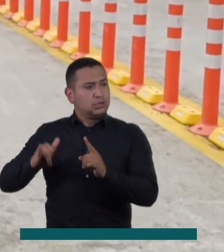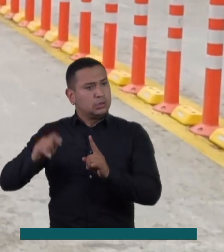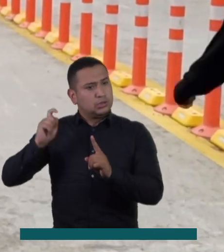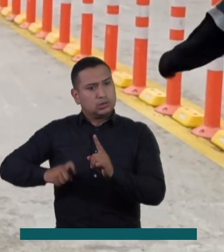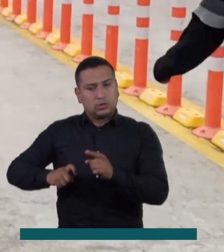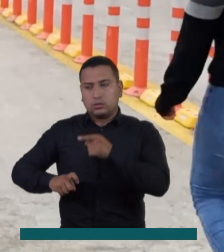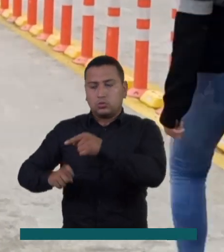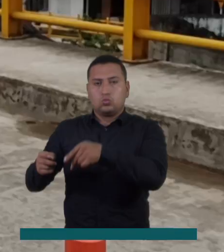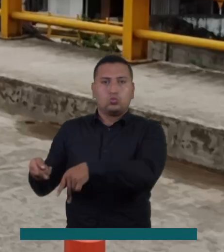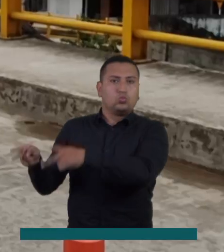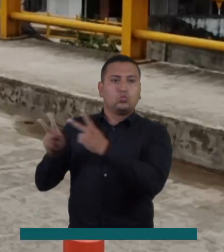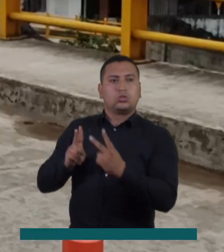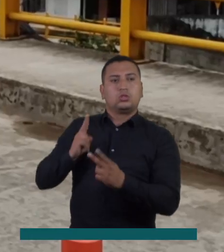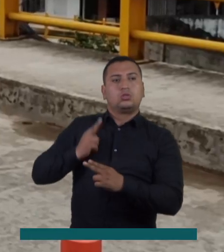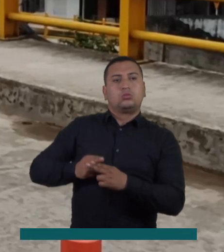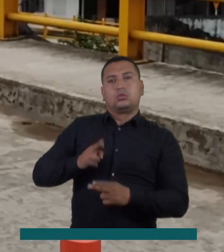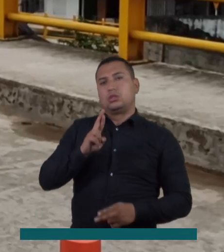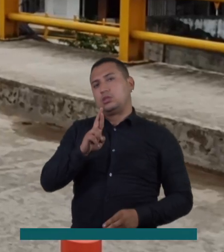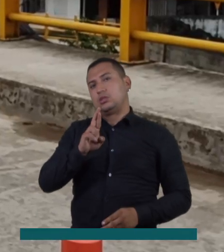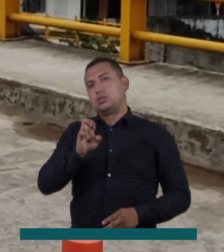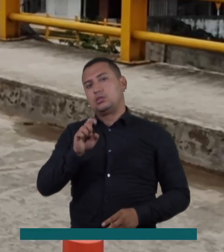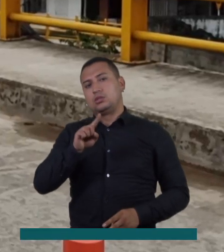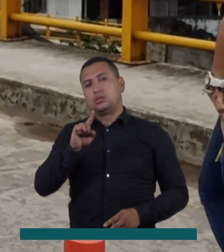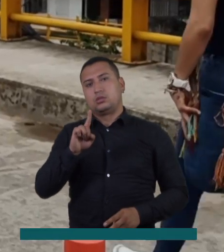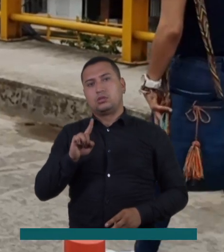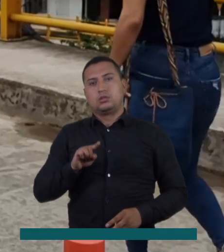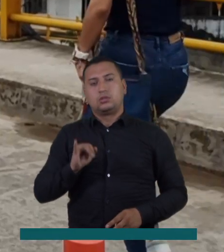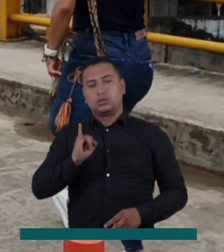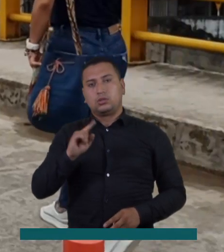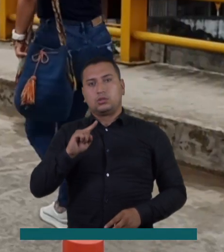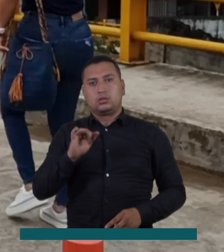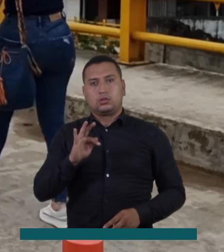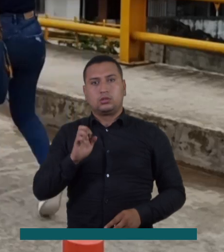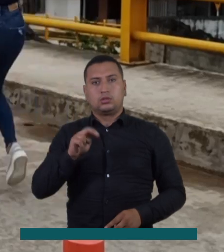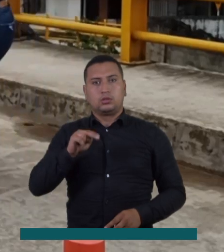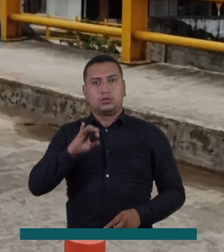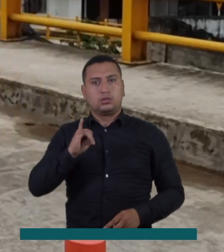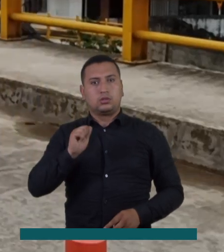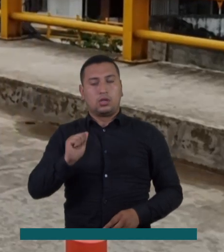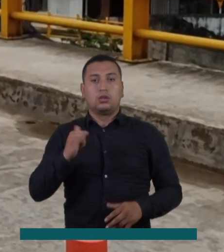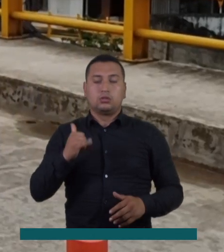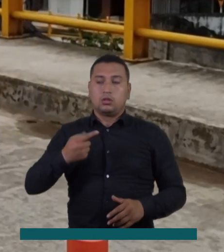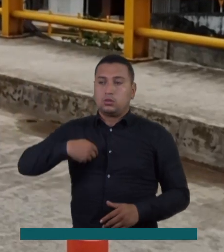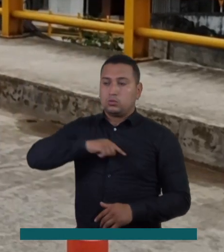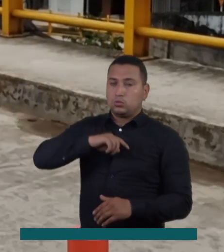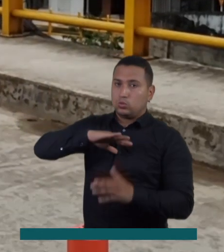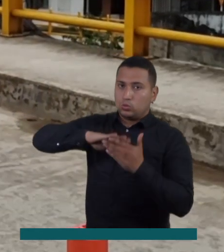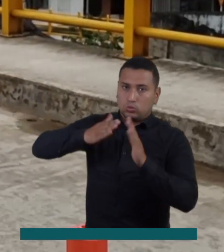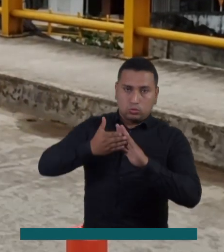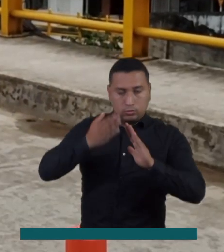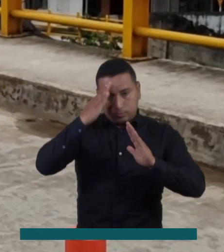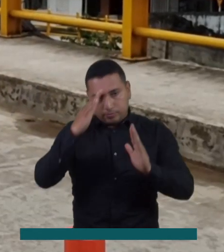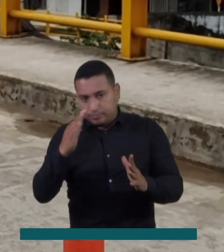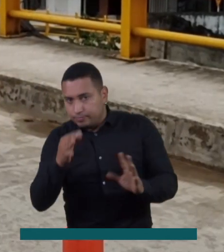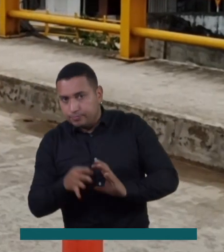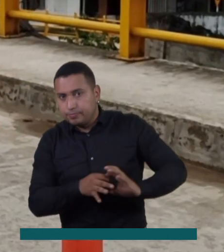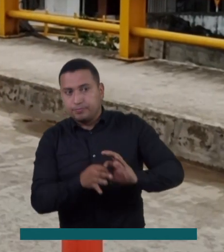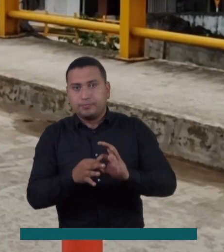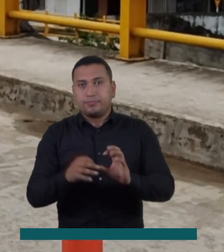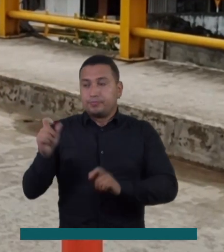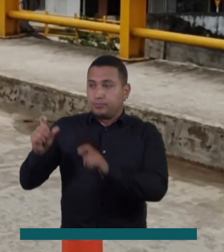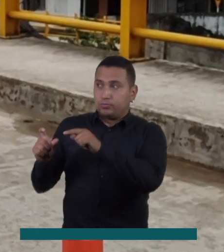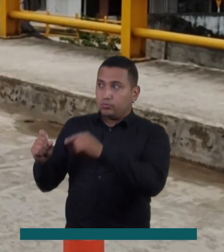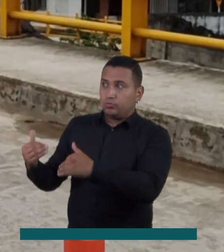puente de la resistencia. Hemos venido trabajando junto con la comunidad y las personas encargadas de los contratos para que en este